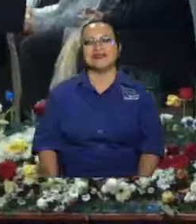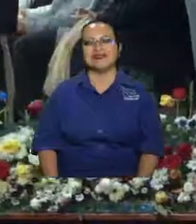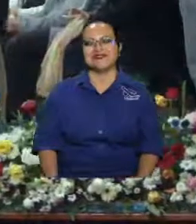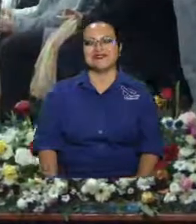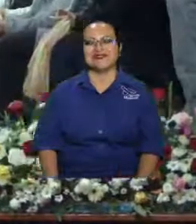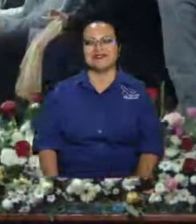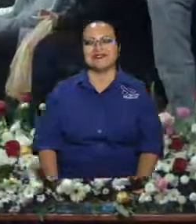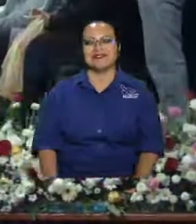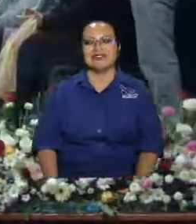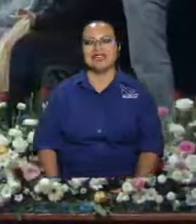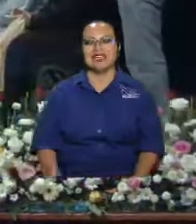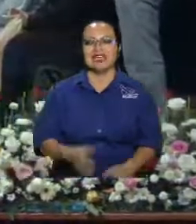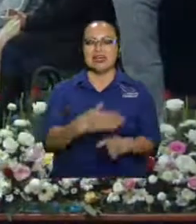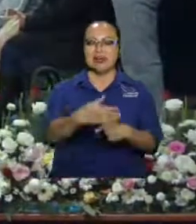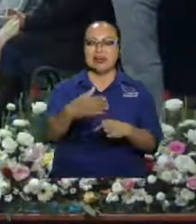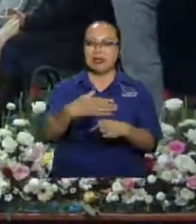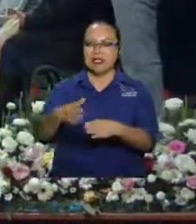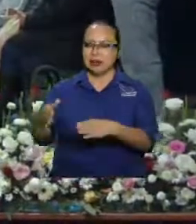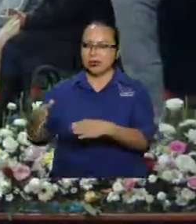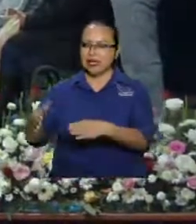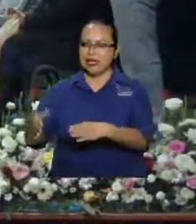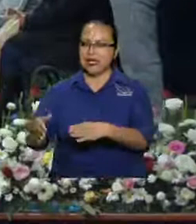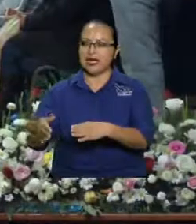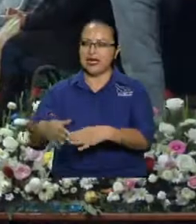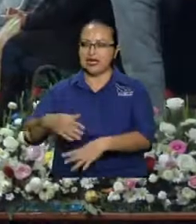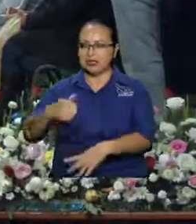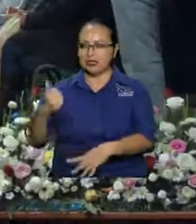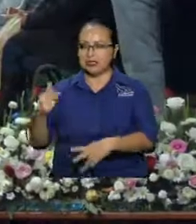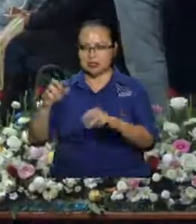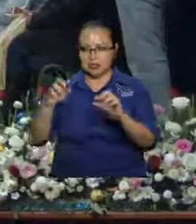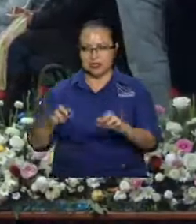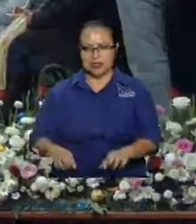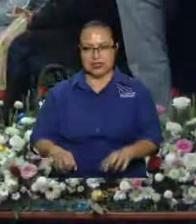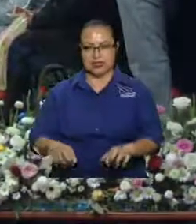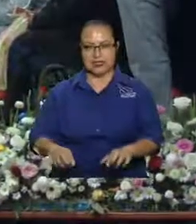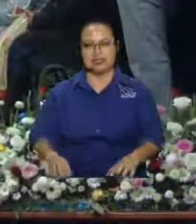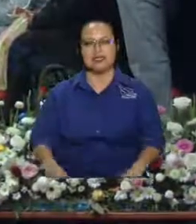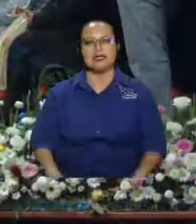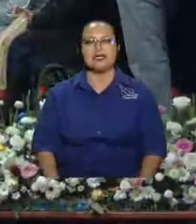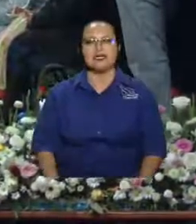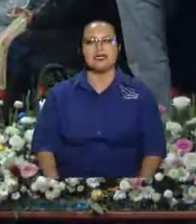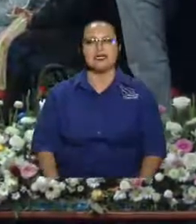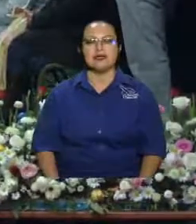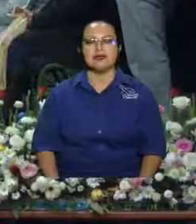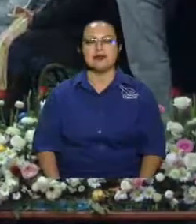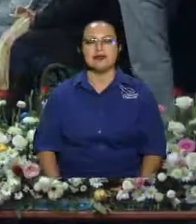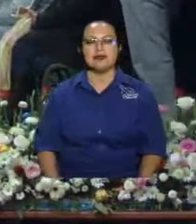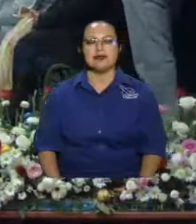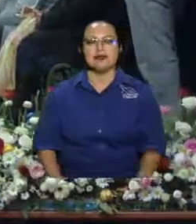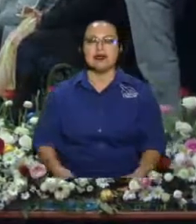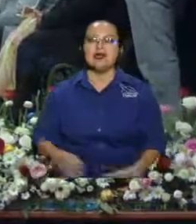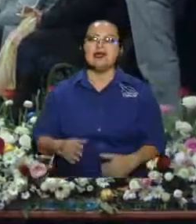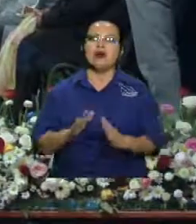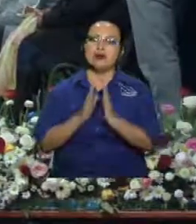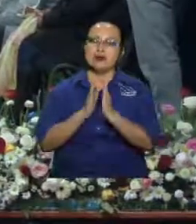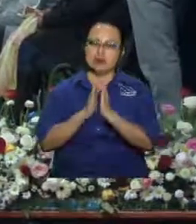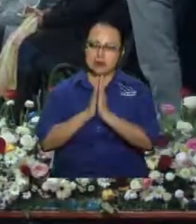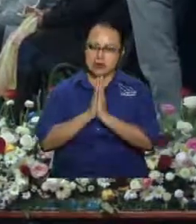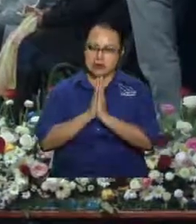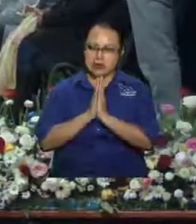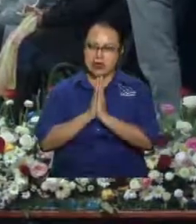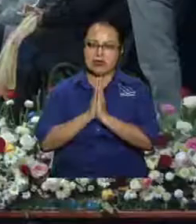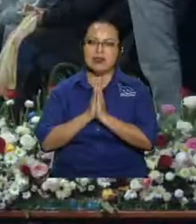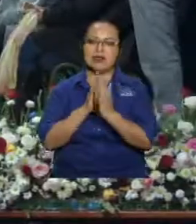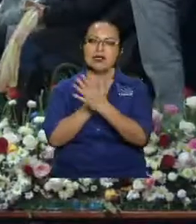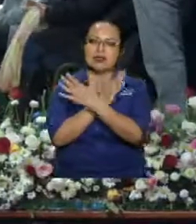fue. A ver, ok. Démosle a los zapatos porque necesito seguir ministrando, pero vamos a orar aquí por